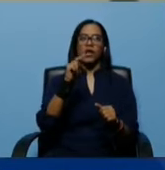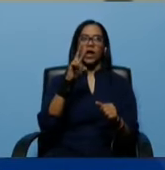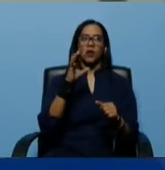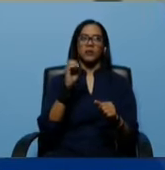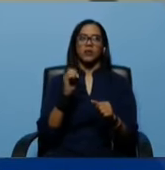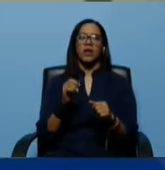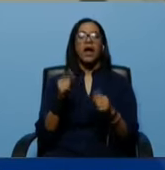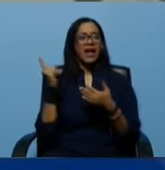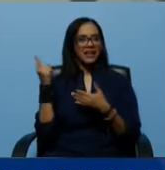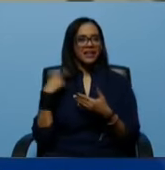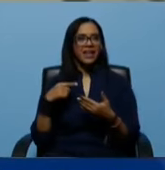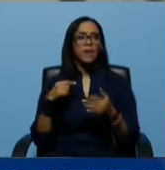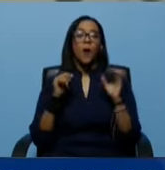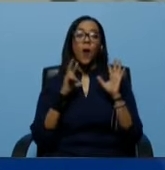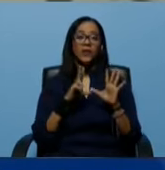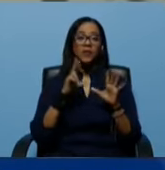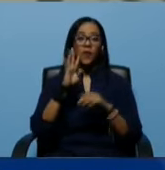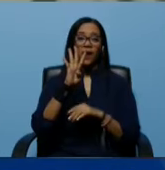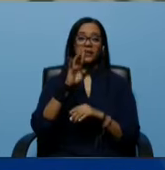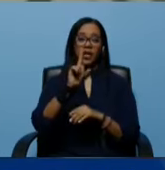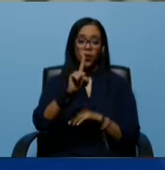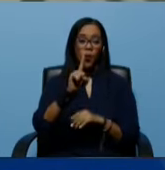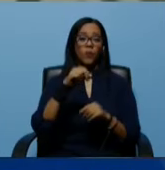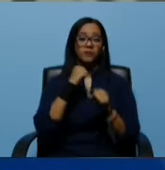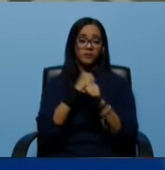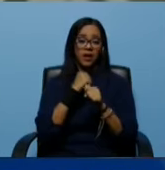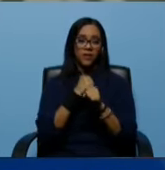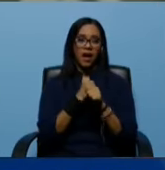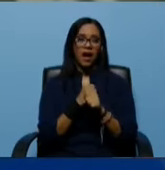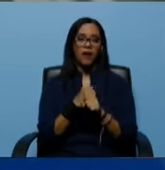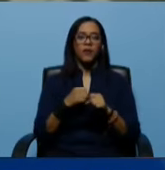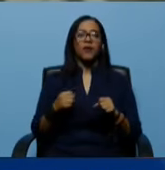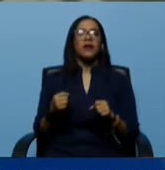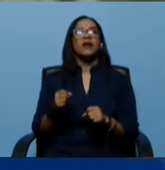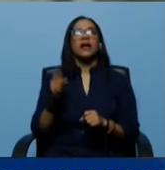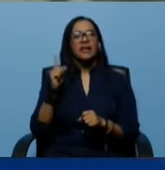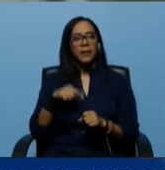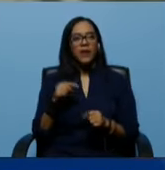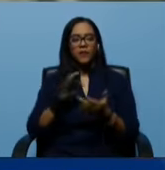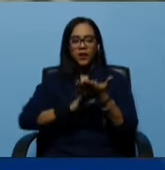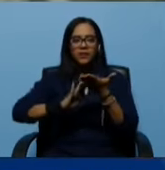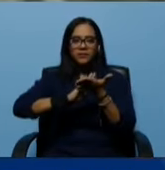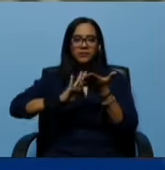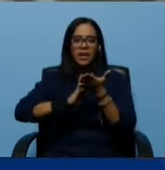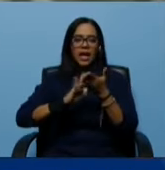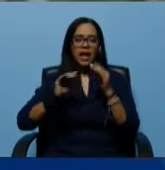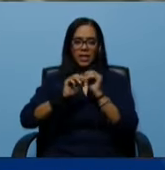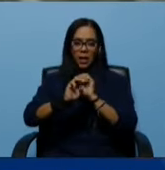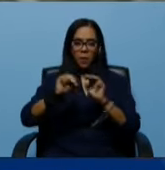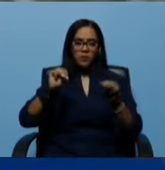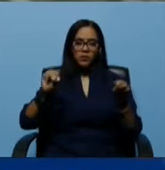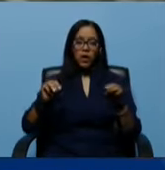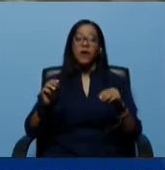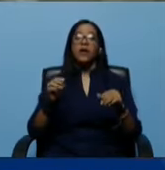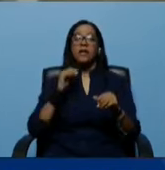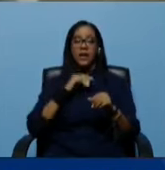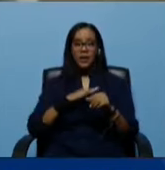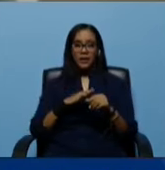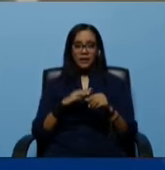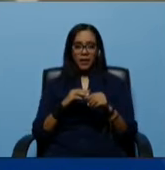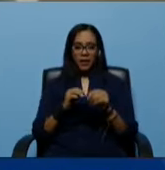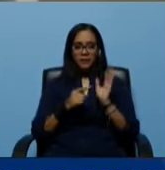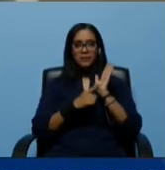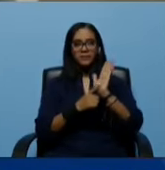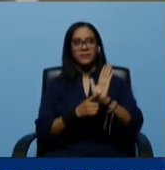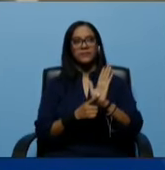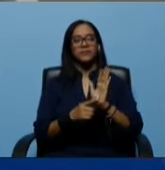Otero. Aquí tenemos 841 obras en la bóveda que también fue recuperada en este museo y que van a estar siendo